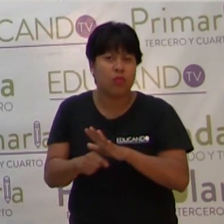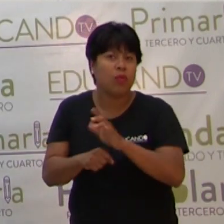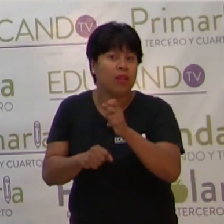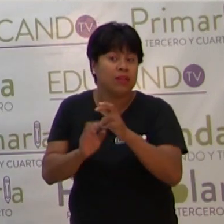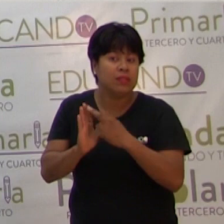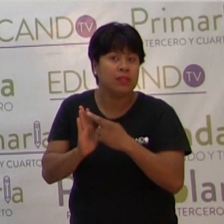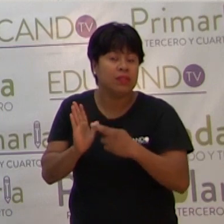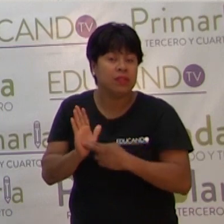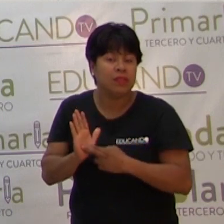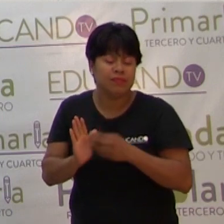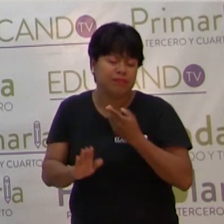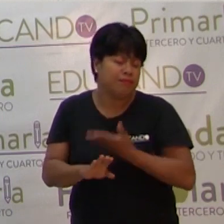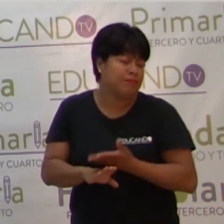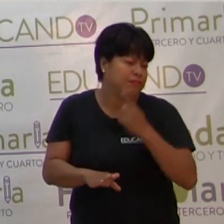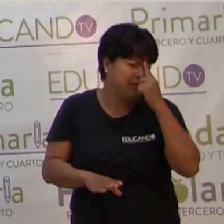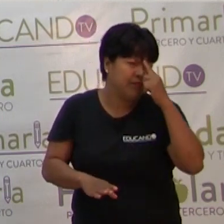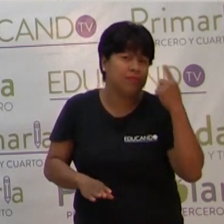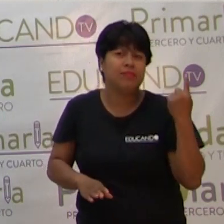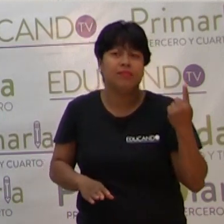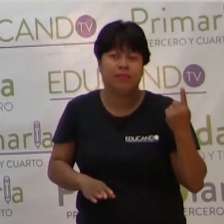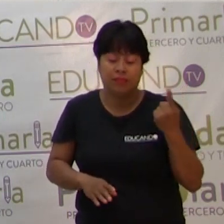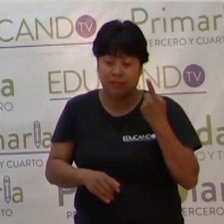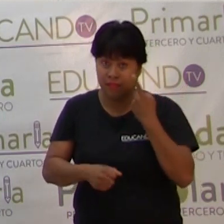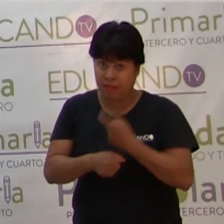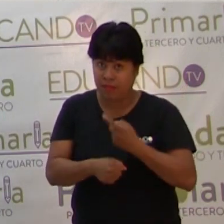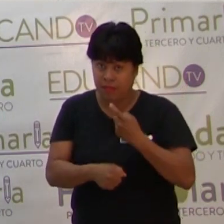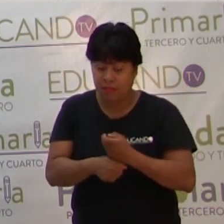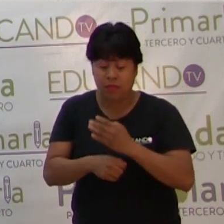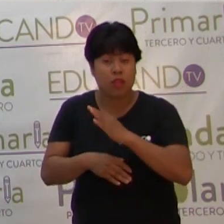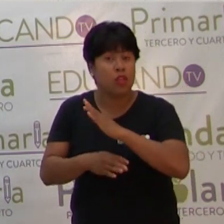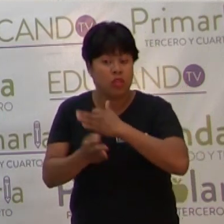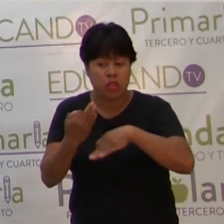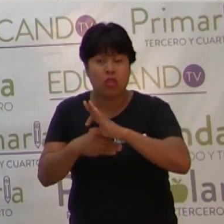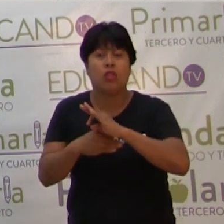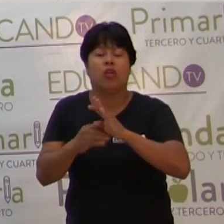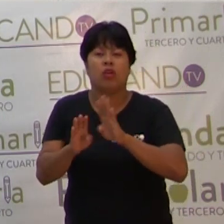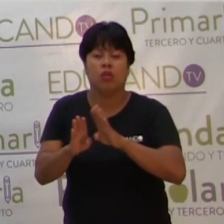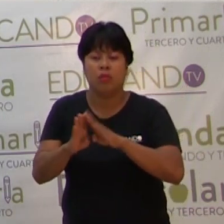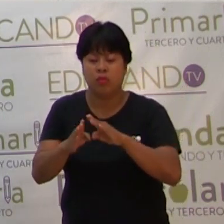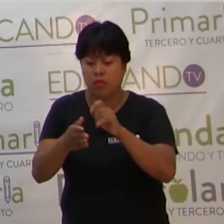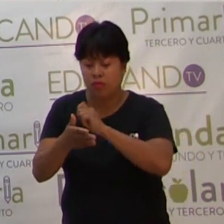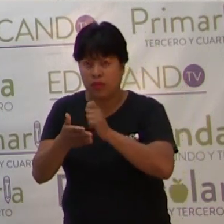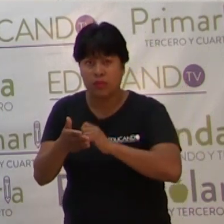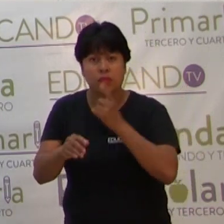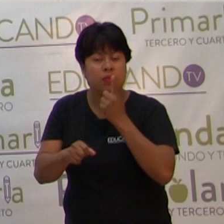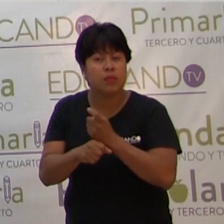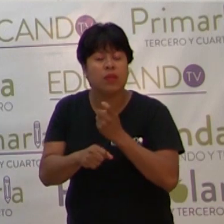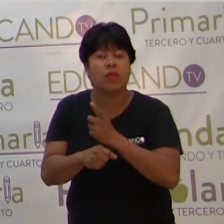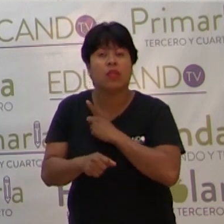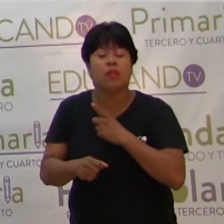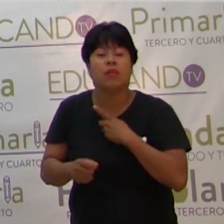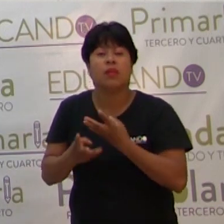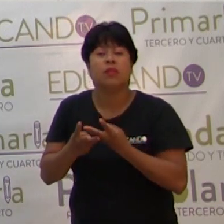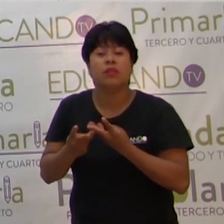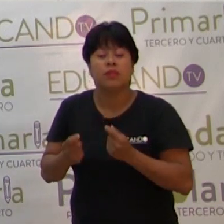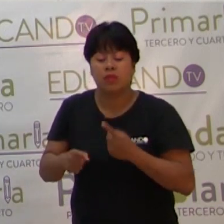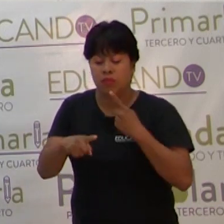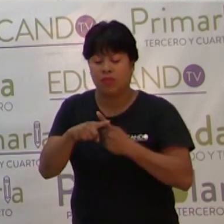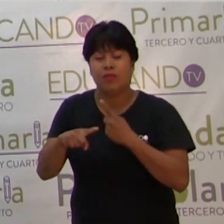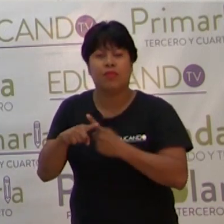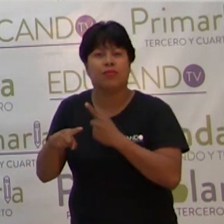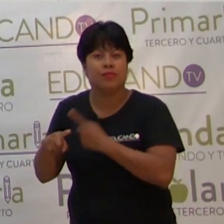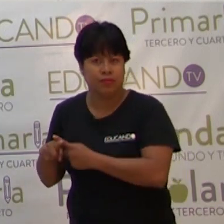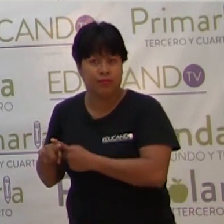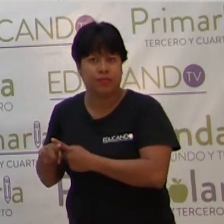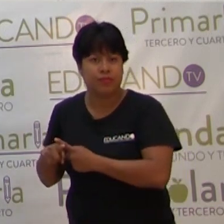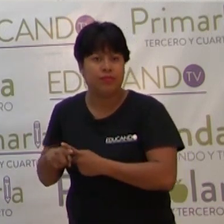regla? Pues muy fácil. Primero, en toda operación que tenemos como esta, por ejemplo, primero se tienen que resolver las